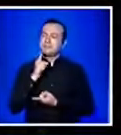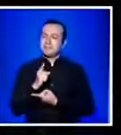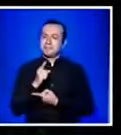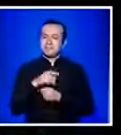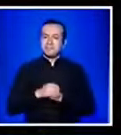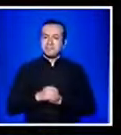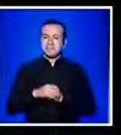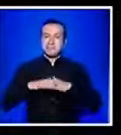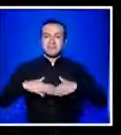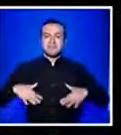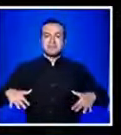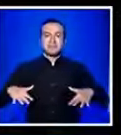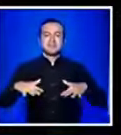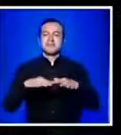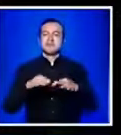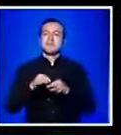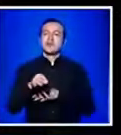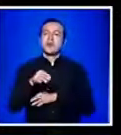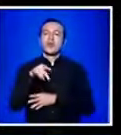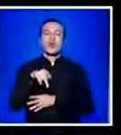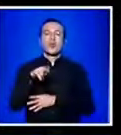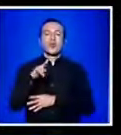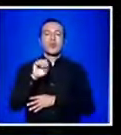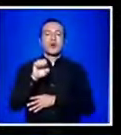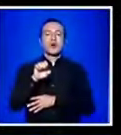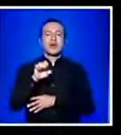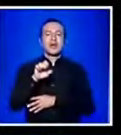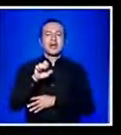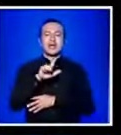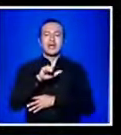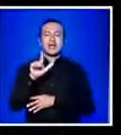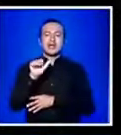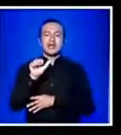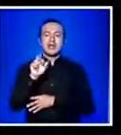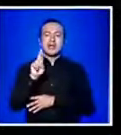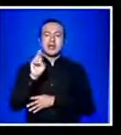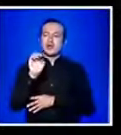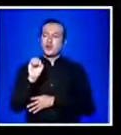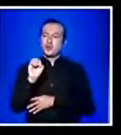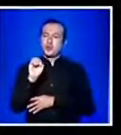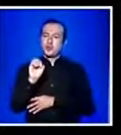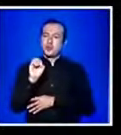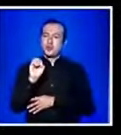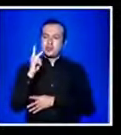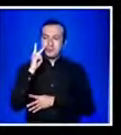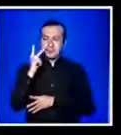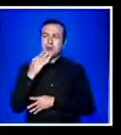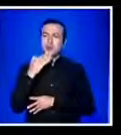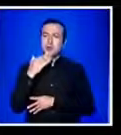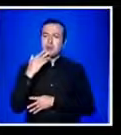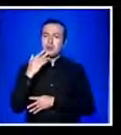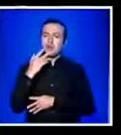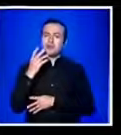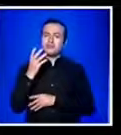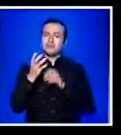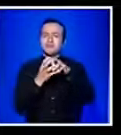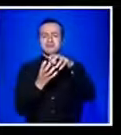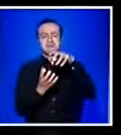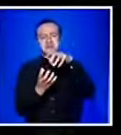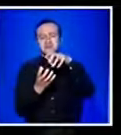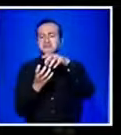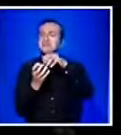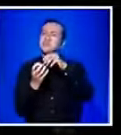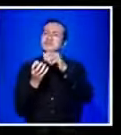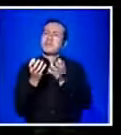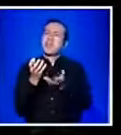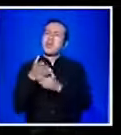en la linda parroquia de Puéllaro, mi vecino Hugo, qué gusto. Nos va a enseñar rapidito a cosechar los aguacates. Por ejemplo, este, ¿qué variedad tenemos, mi